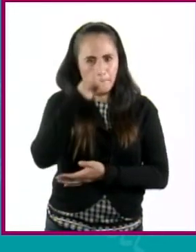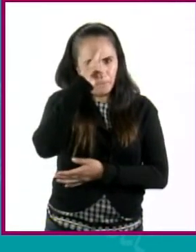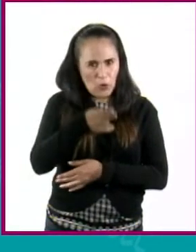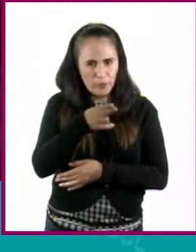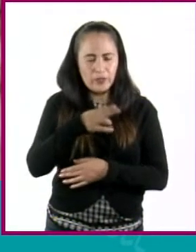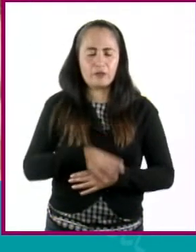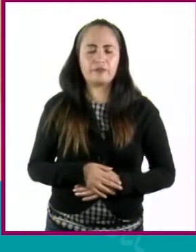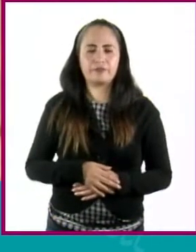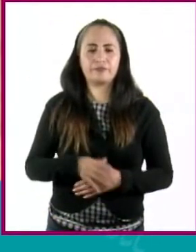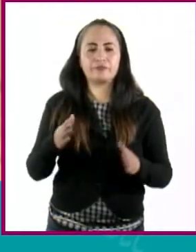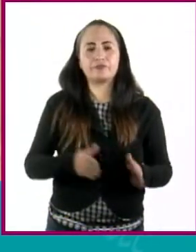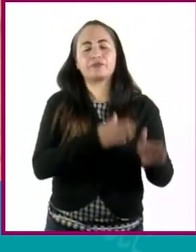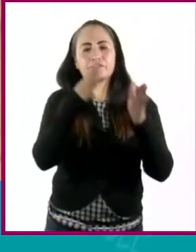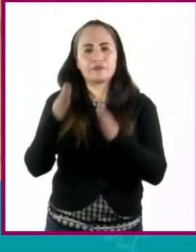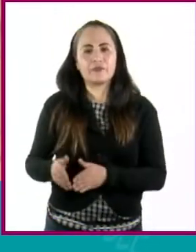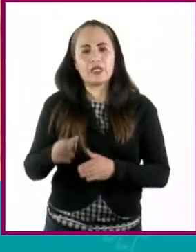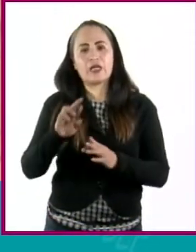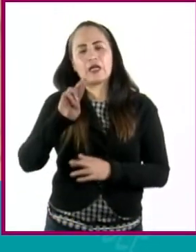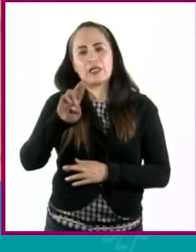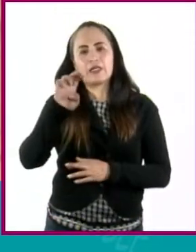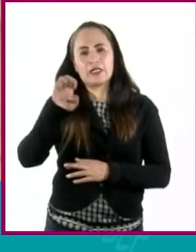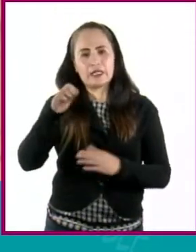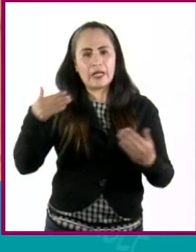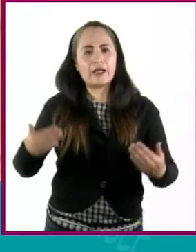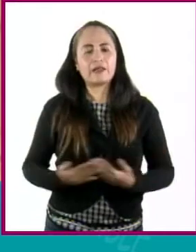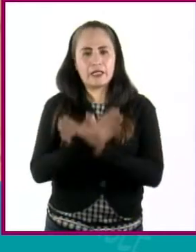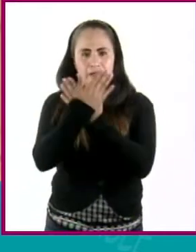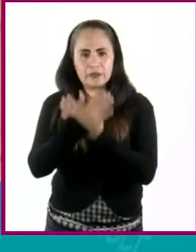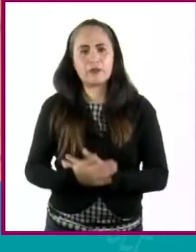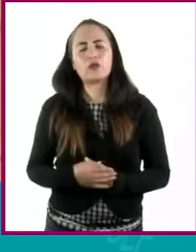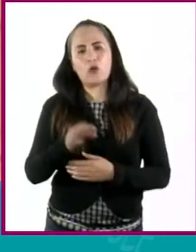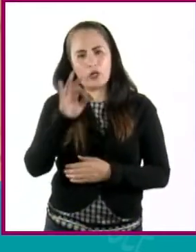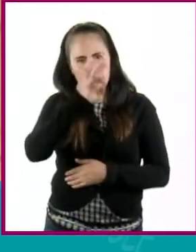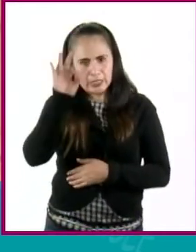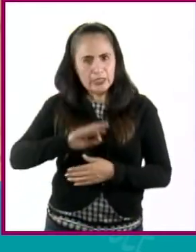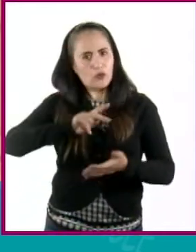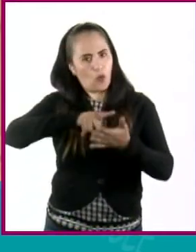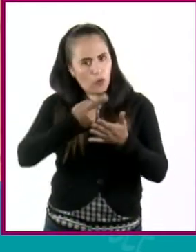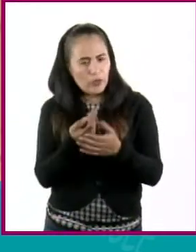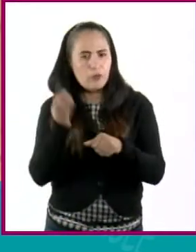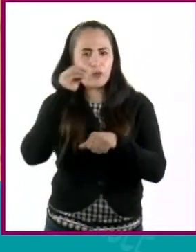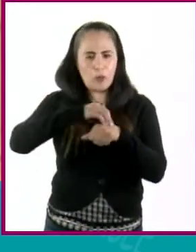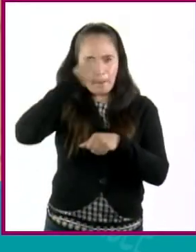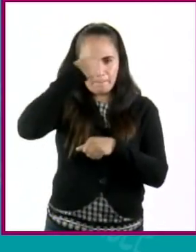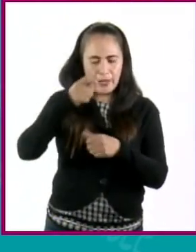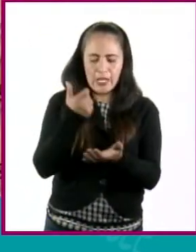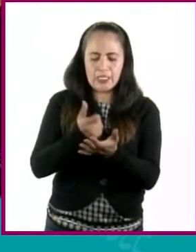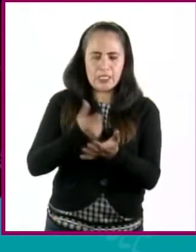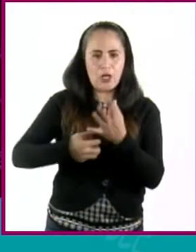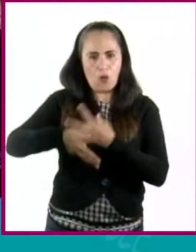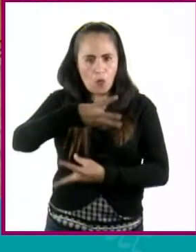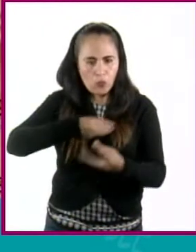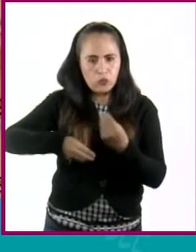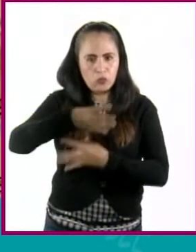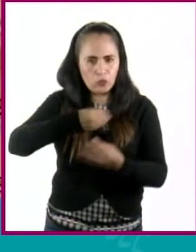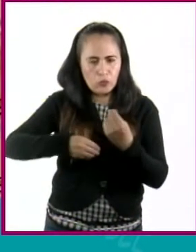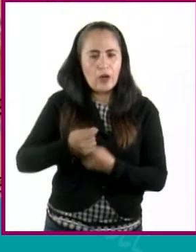No fue hasta después del Renacimiento que resurgió el uso de los intereses para incrementar la economía, pero no fue